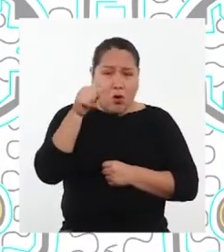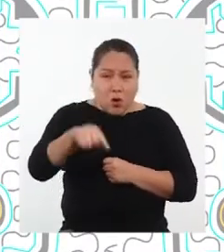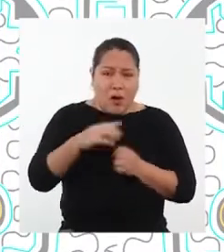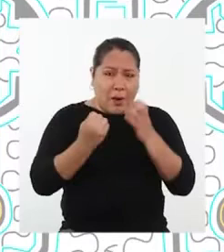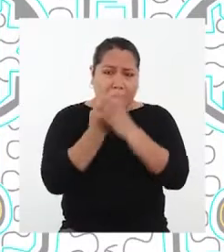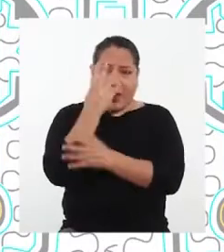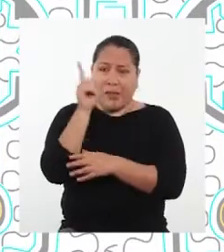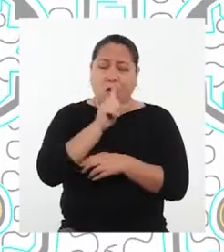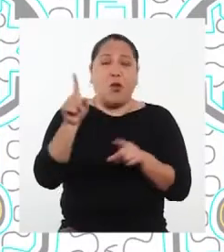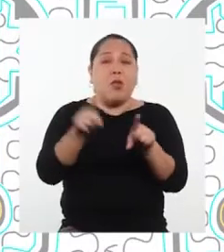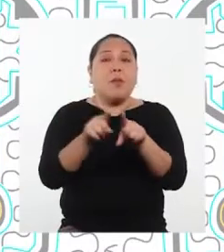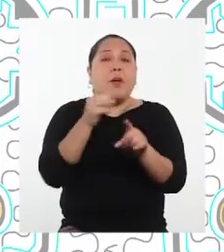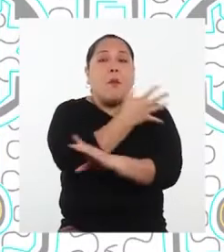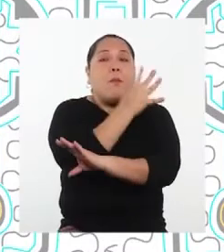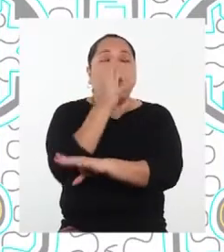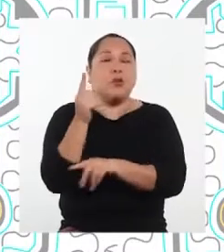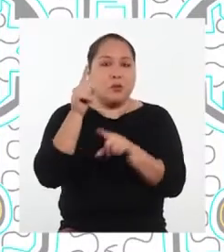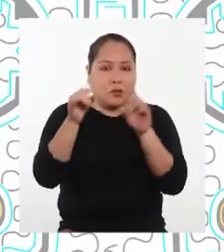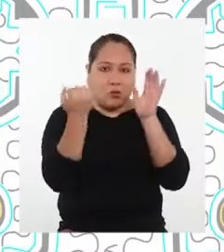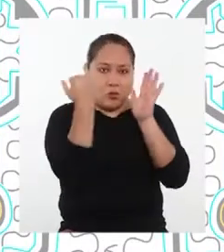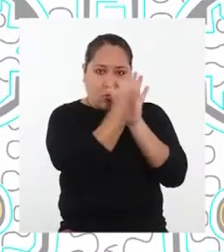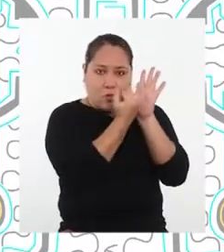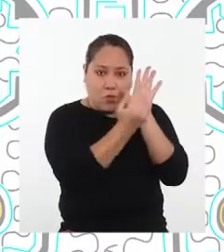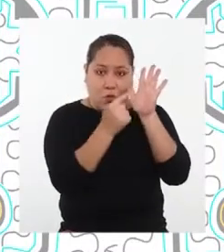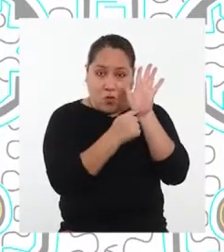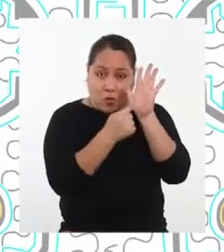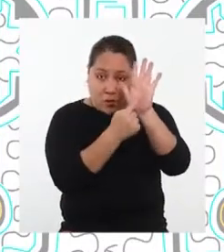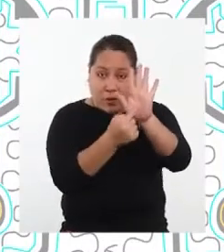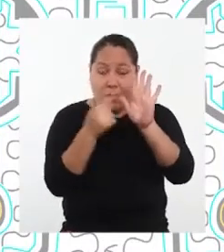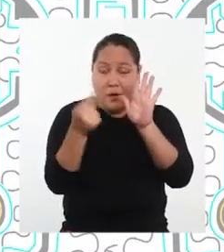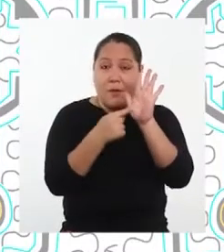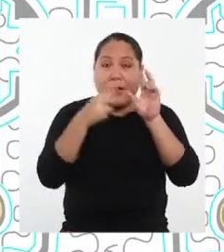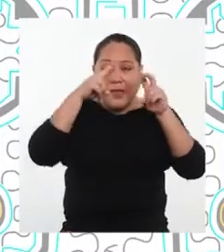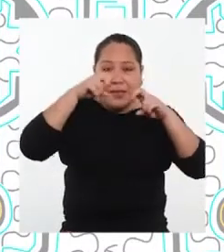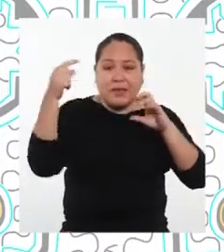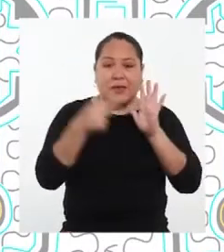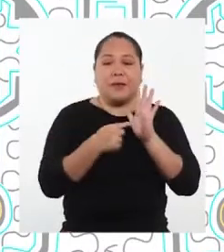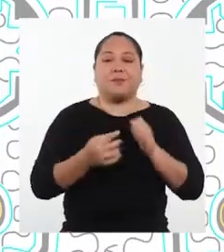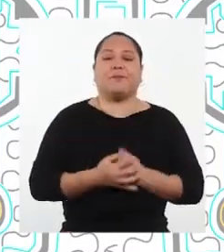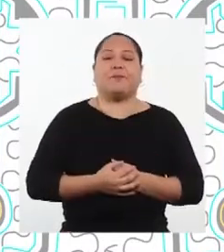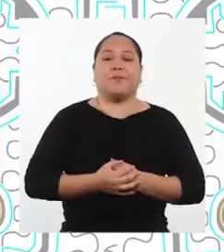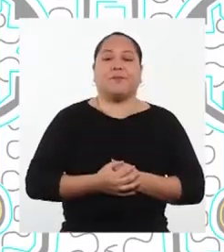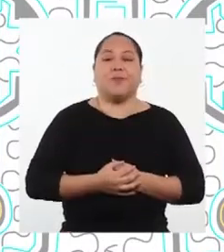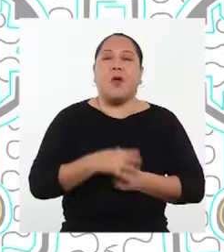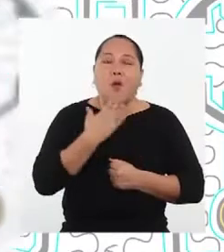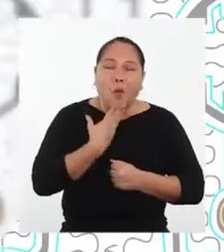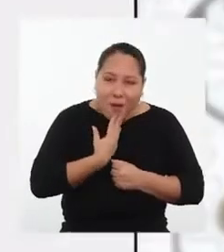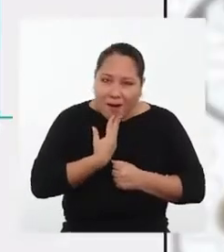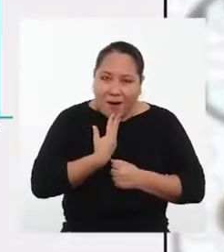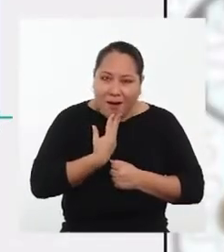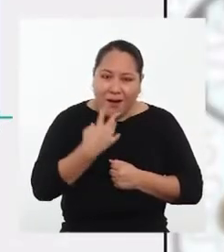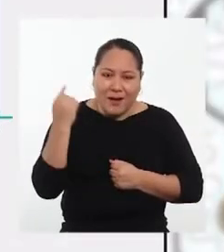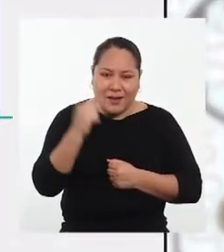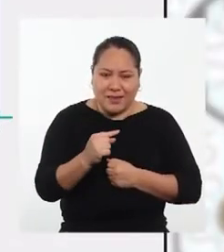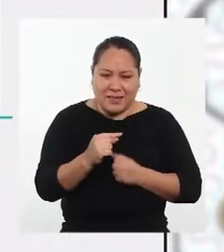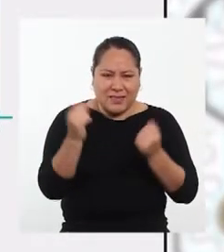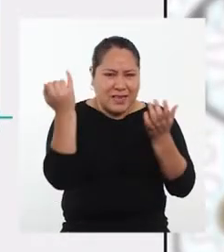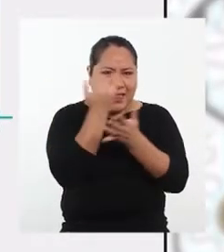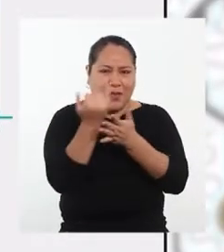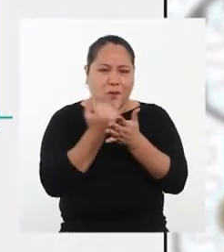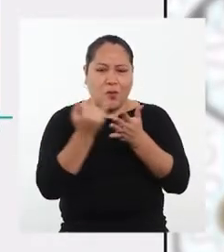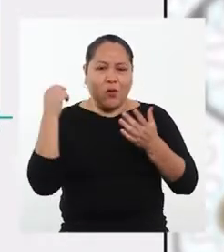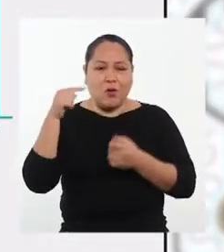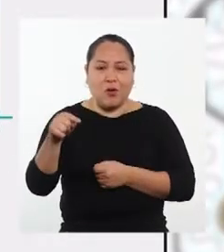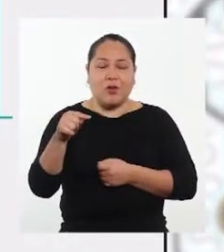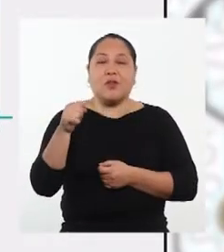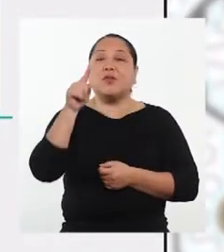plantas, sino los bosques también. Tenemos un gráfico más que Decao nos dio para poder analizar este problema. ¡Guau! Este